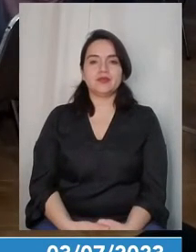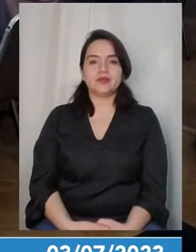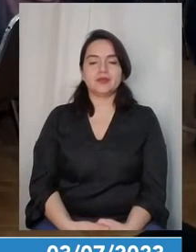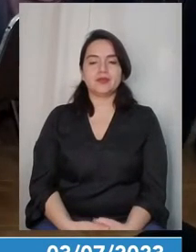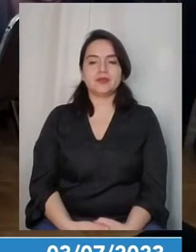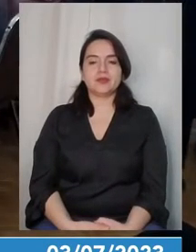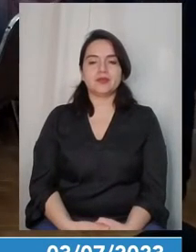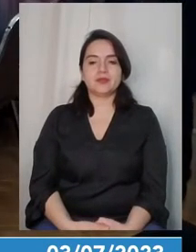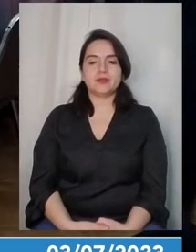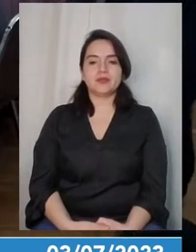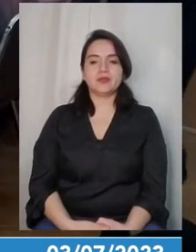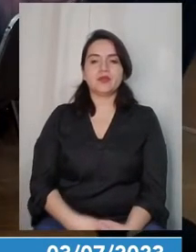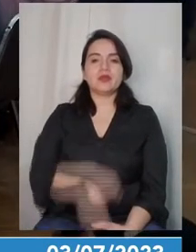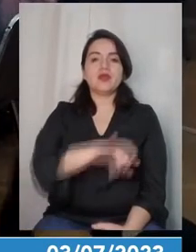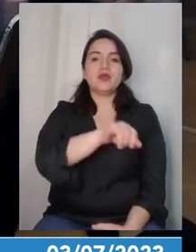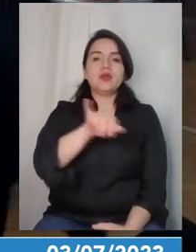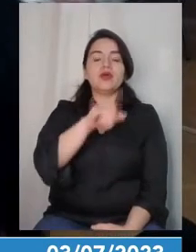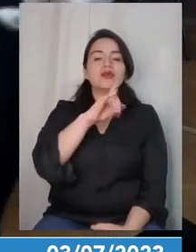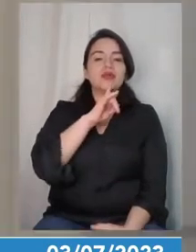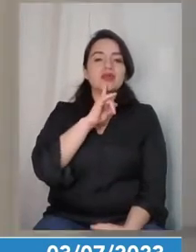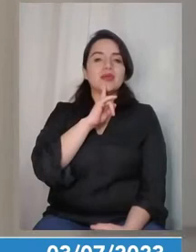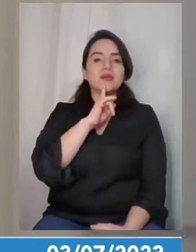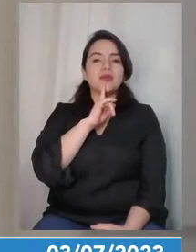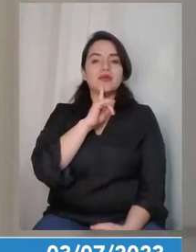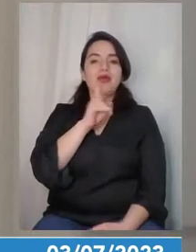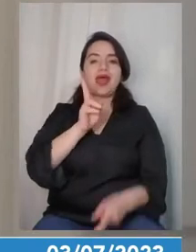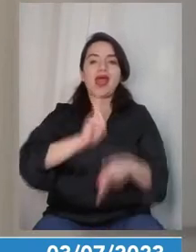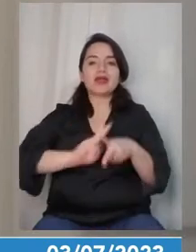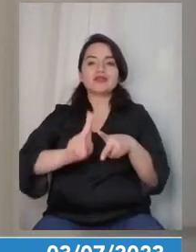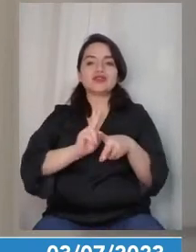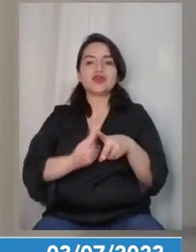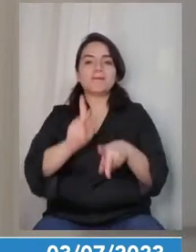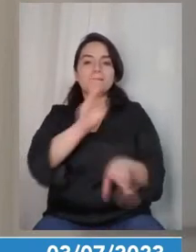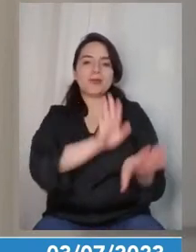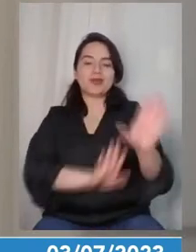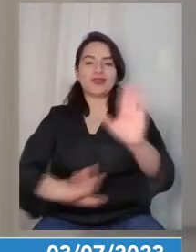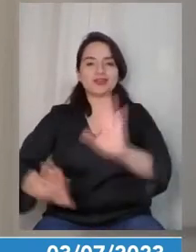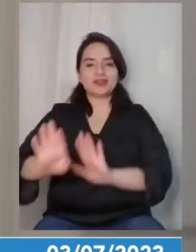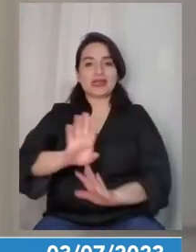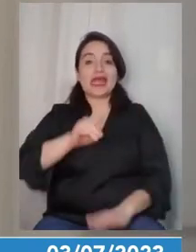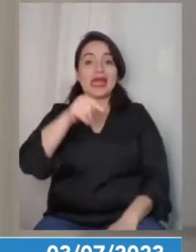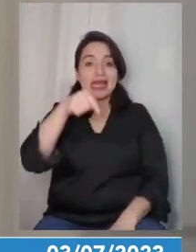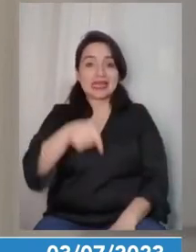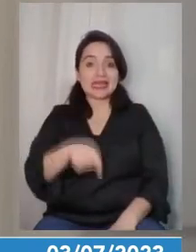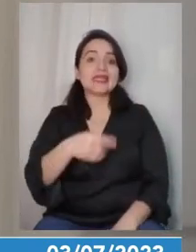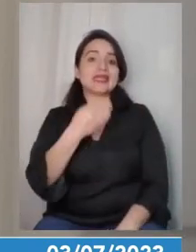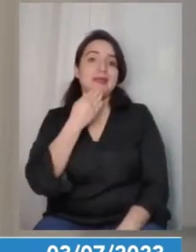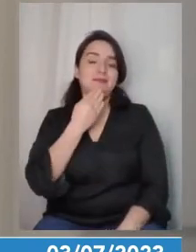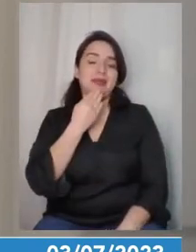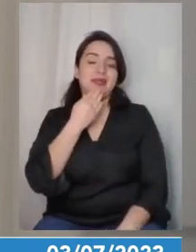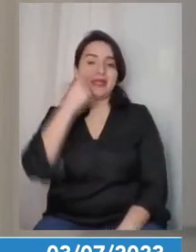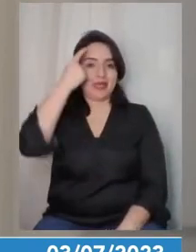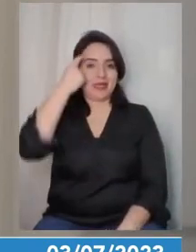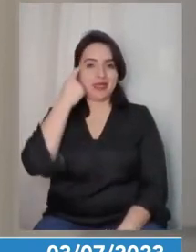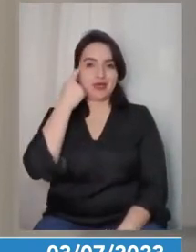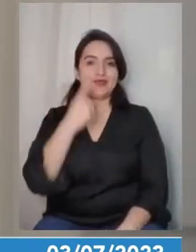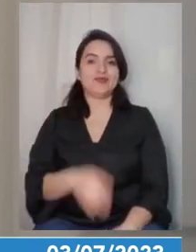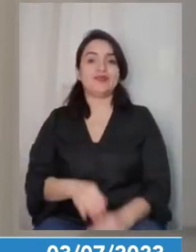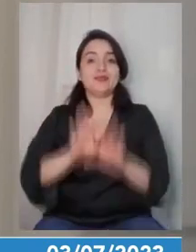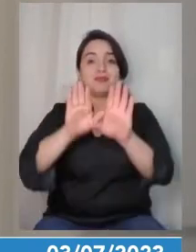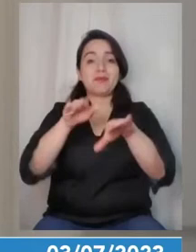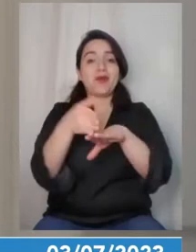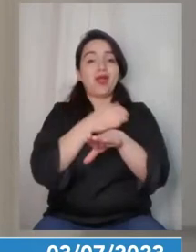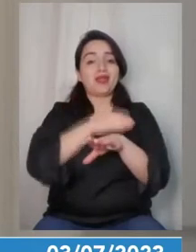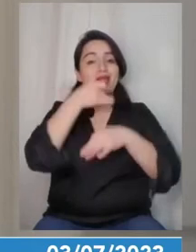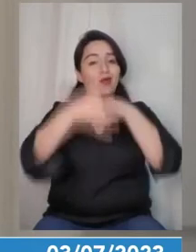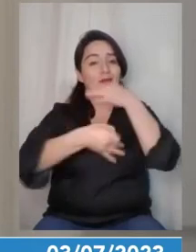tenemos la acción de protección. Y aquí también creo que, como les comentaba de esto de vivir